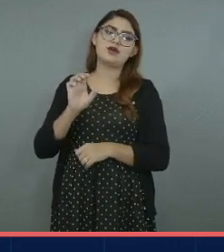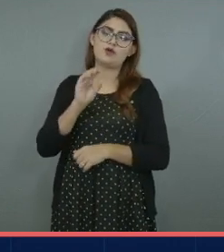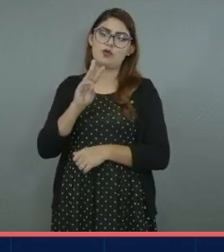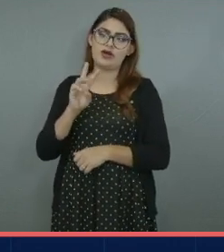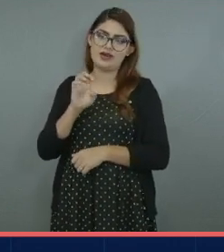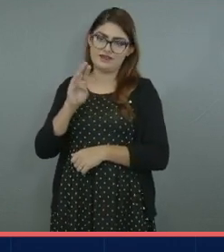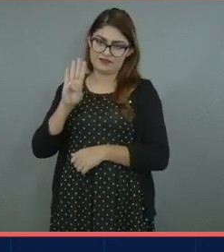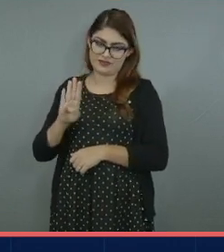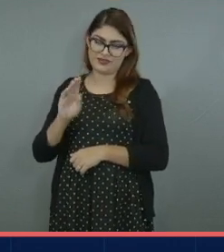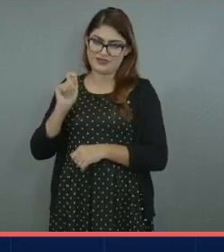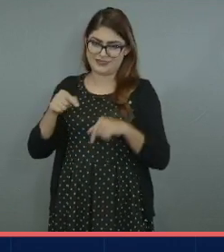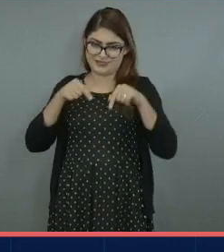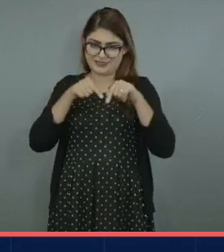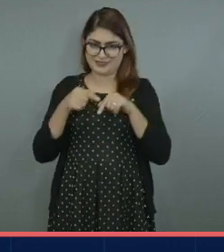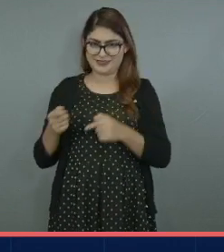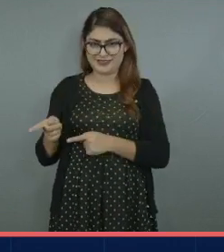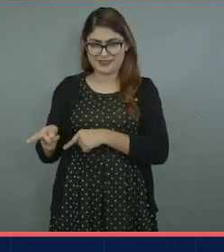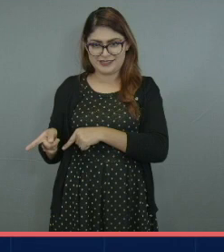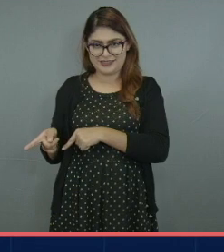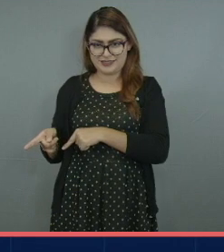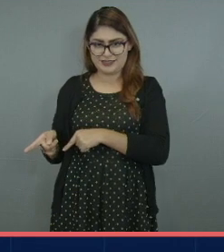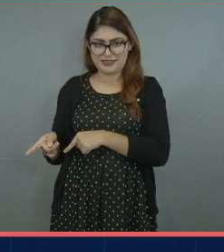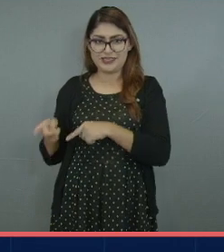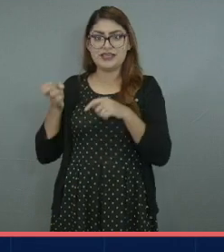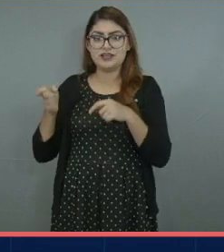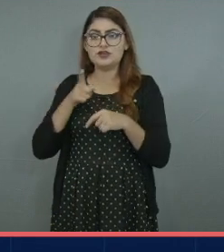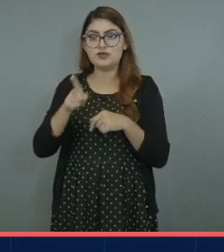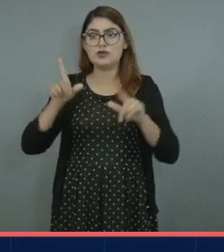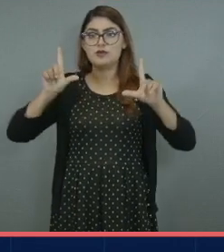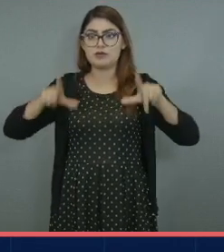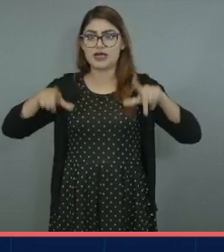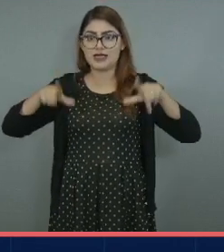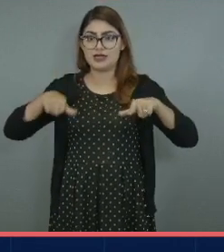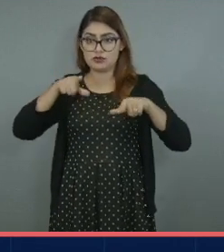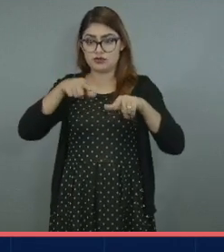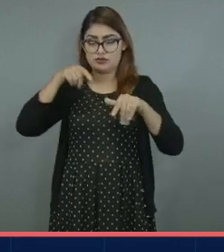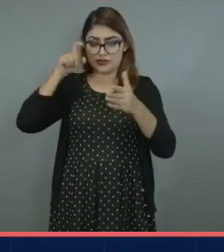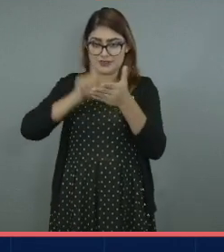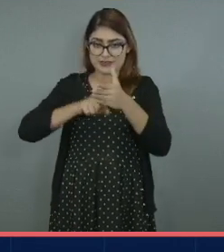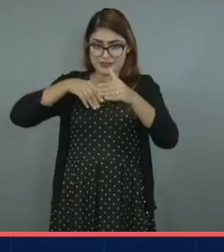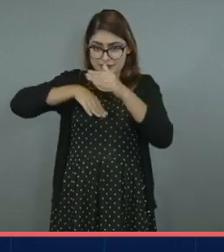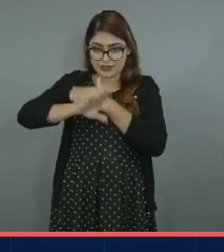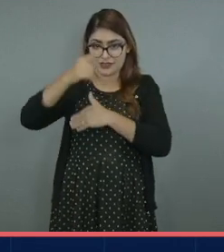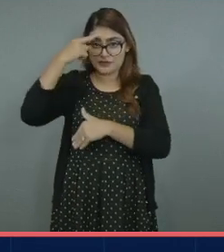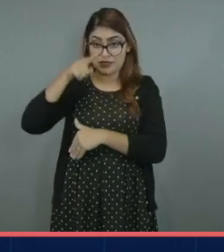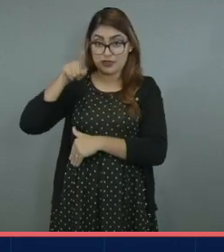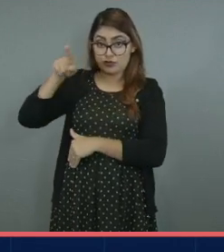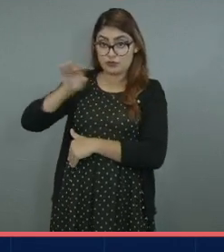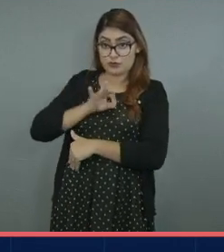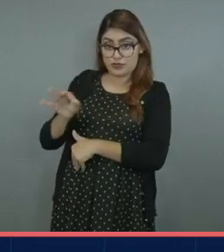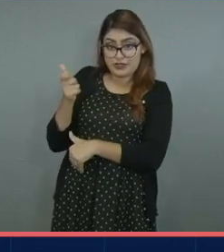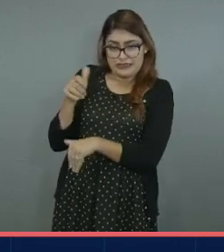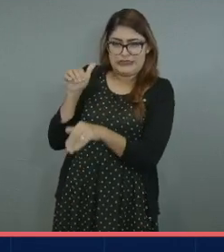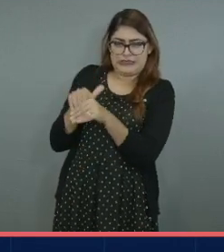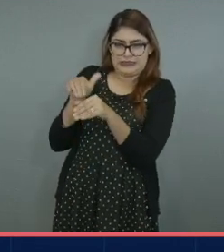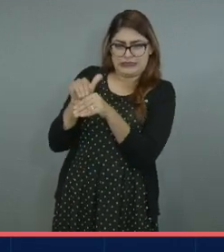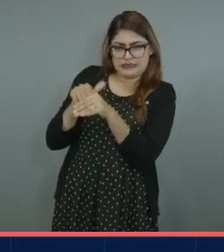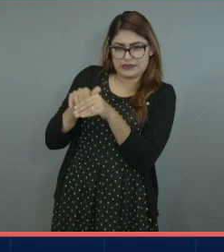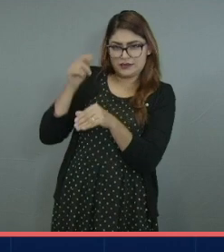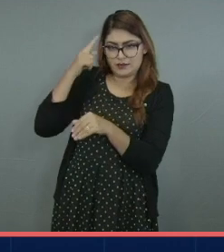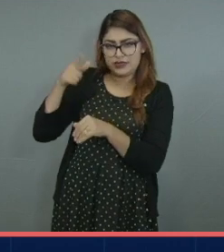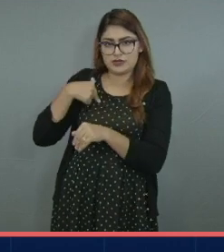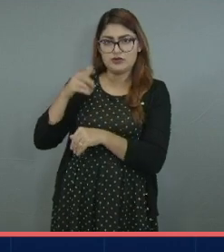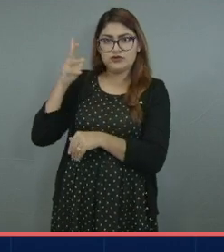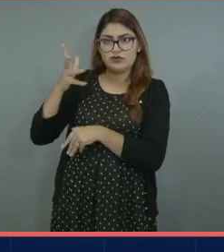www.aforeweb.com, y es una página en donde tú vas a poder abrir mi cuenta de ahorro para el retiro para que yo me convierta en un gran